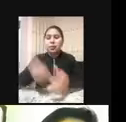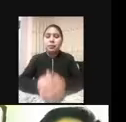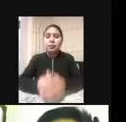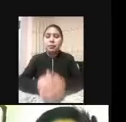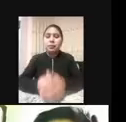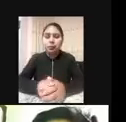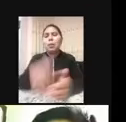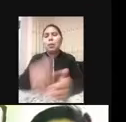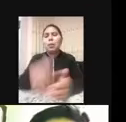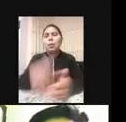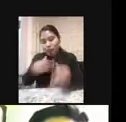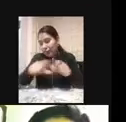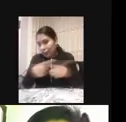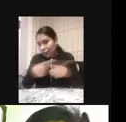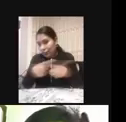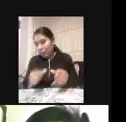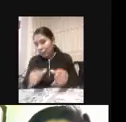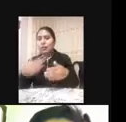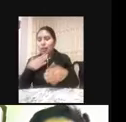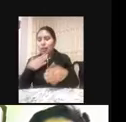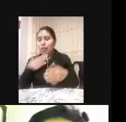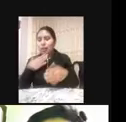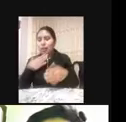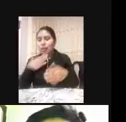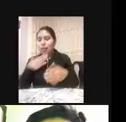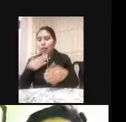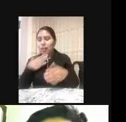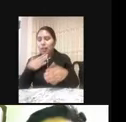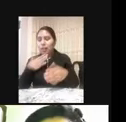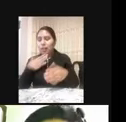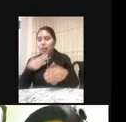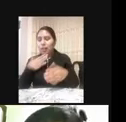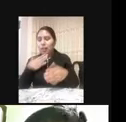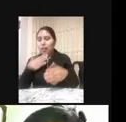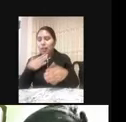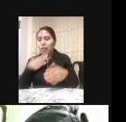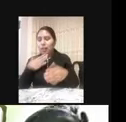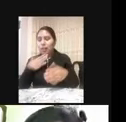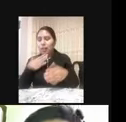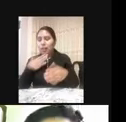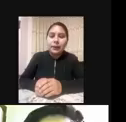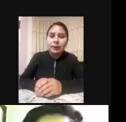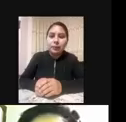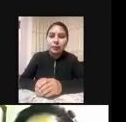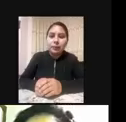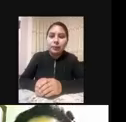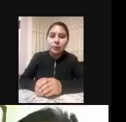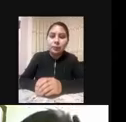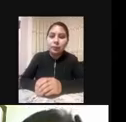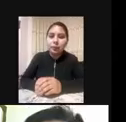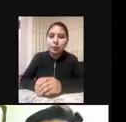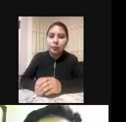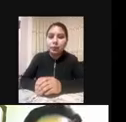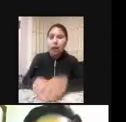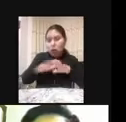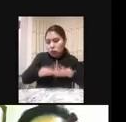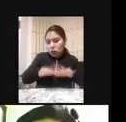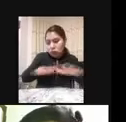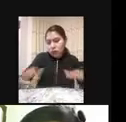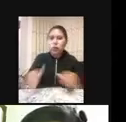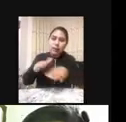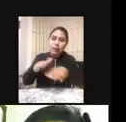y ella va a entender y va a hacer caso. Cuantas menos palabras, al menos cuando son más chiquititos, mejor les va a venir a los niños, porque más van